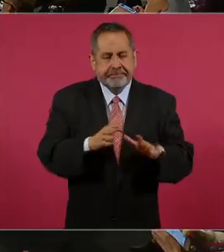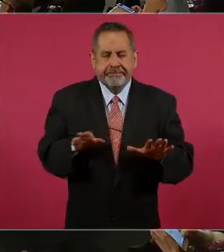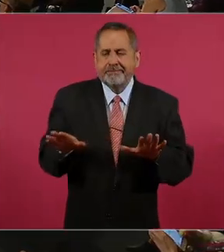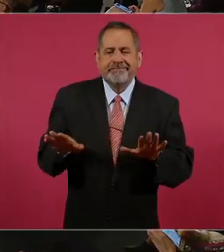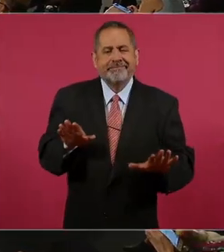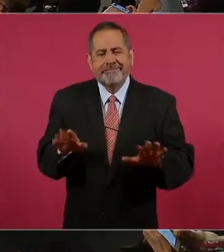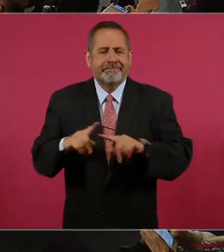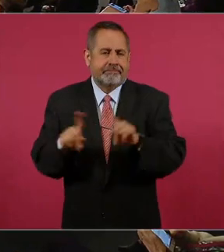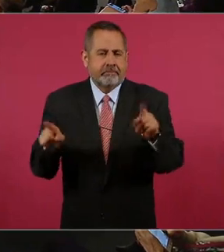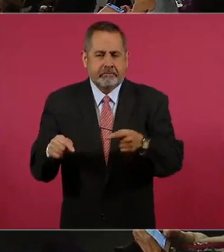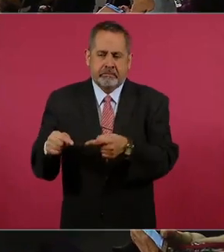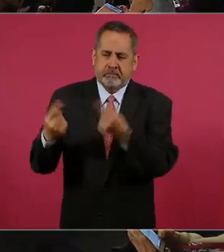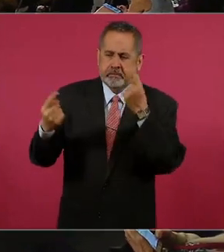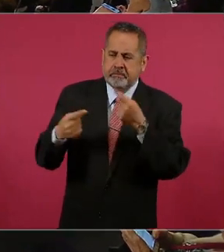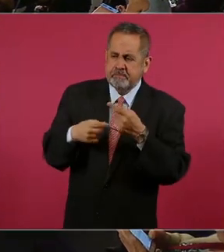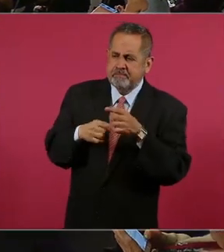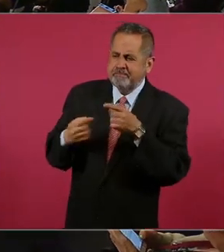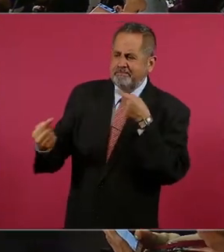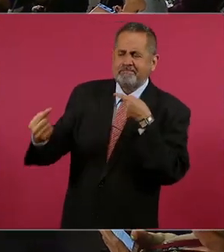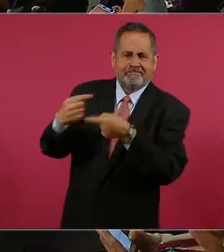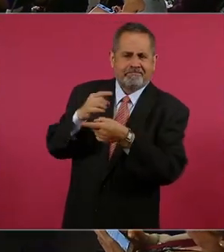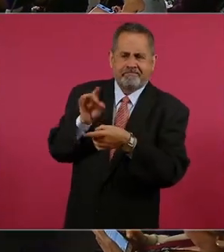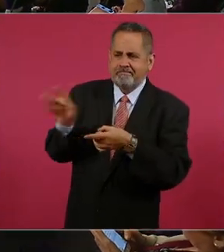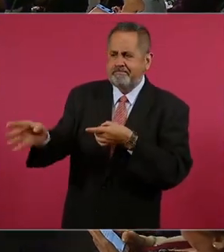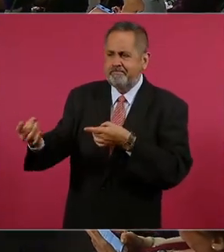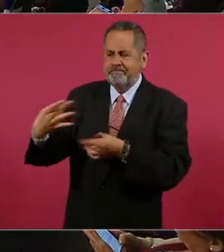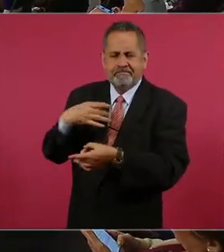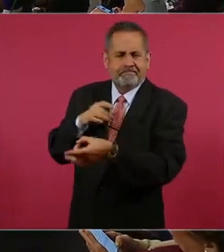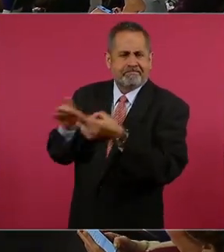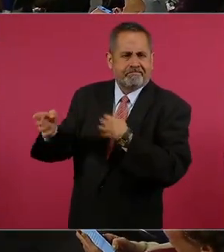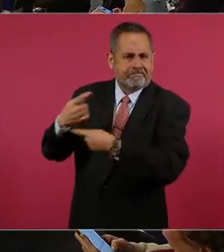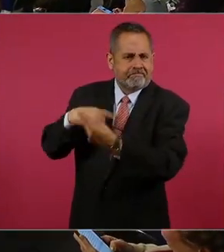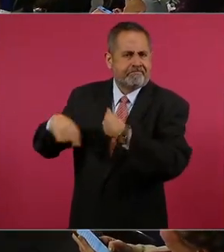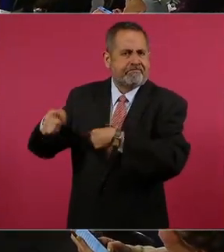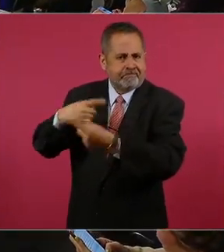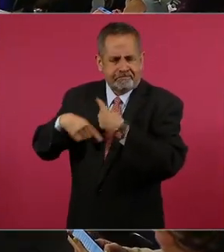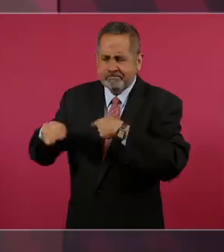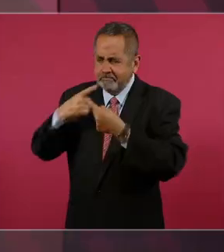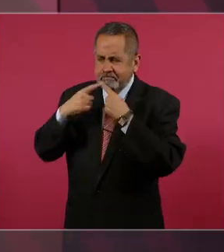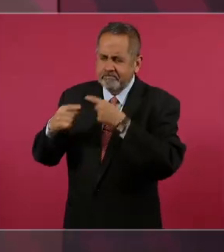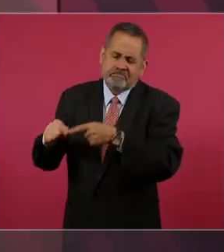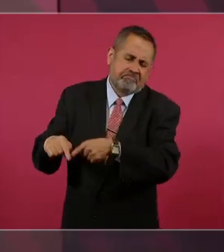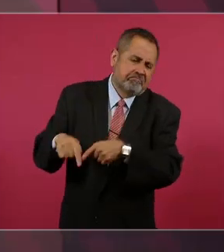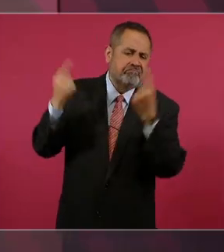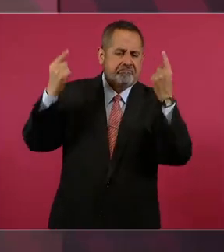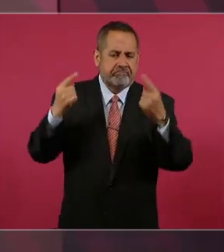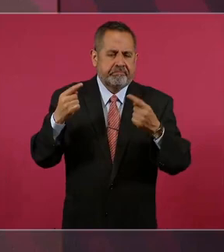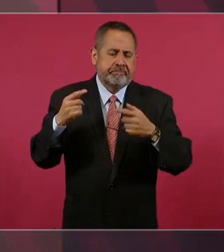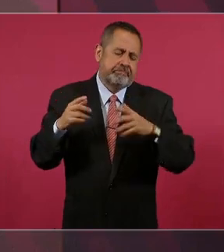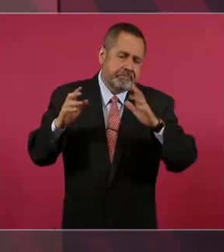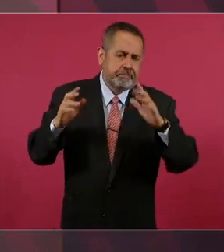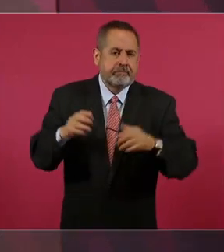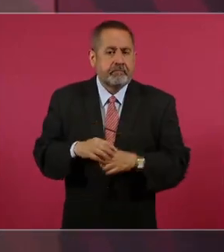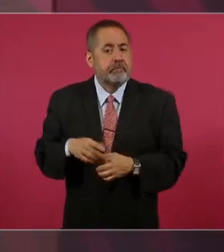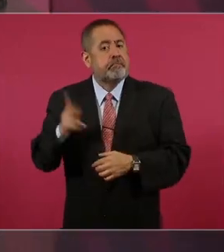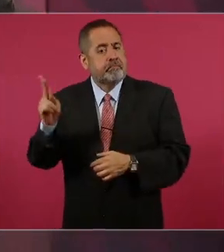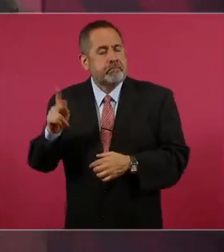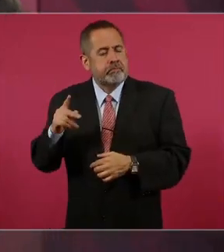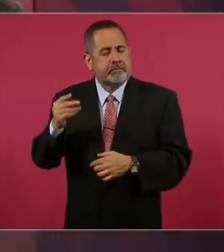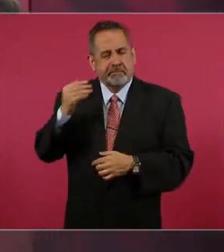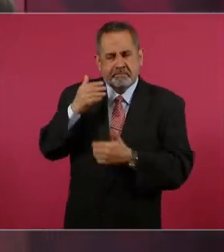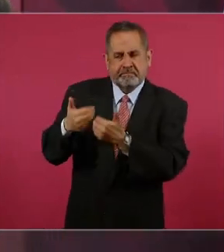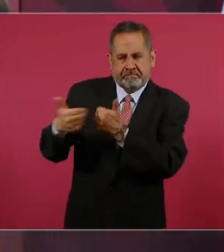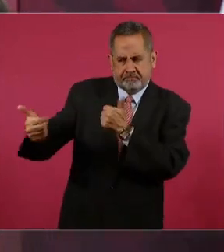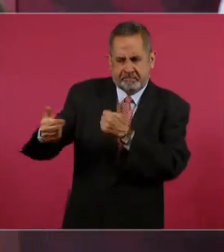que intercambiaron, después de la ruptura, siempre lucharon y supieron,